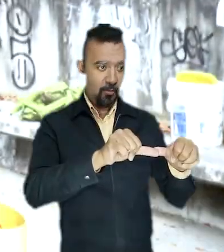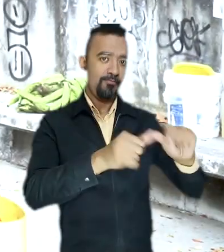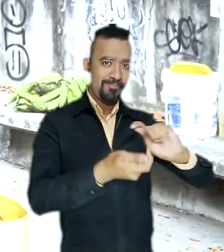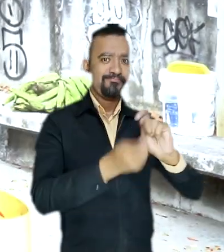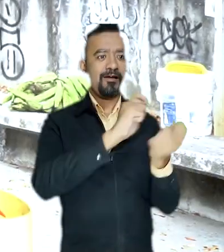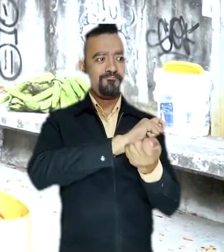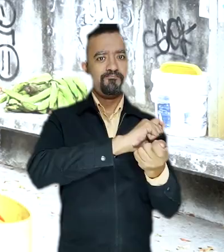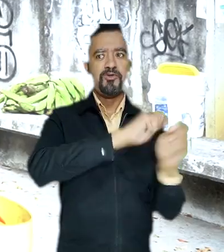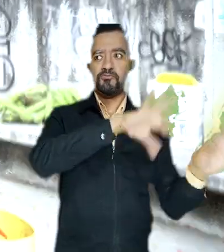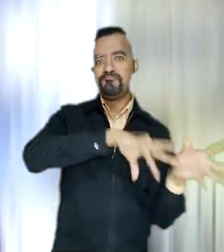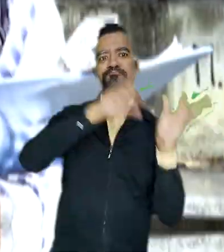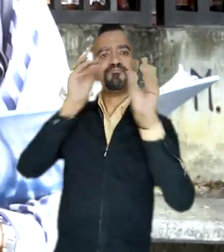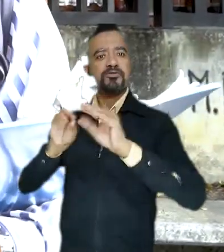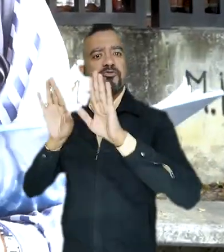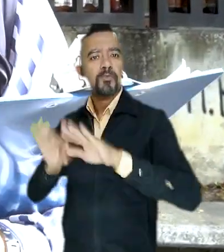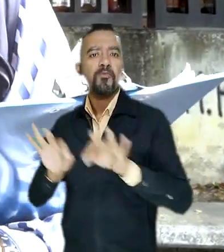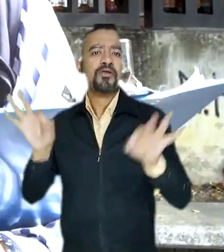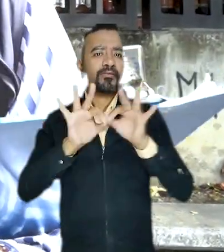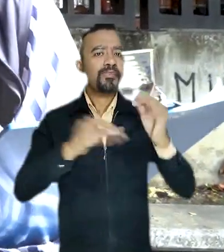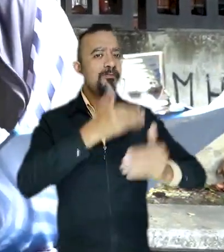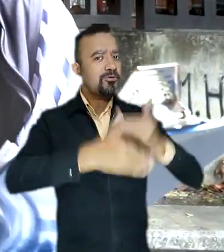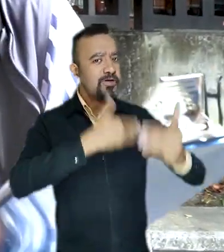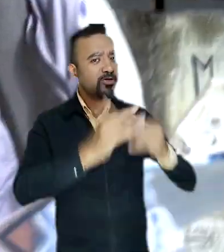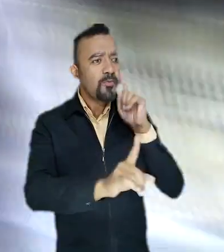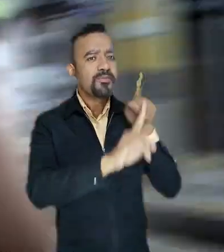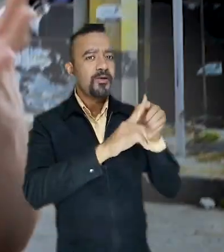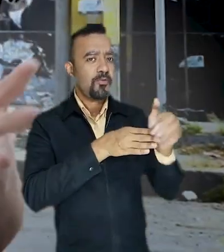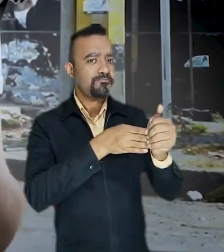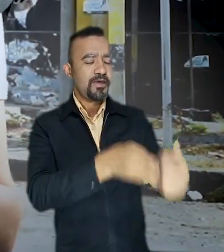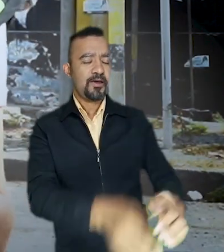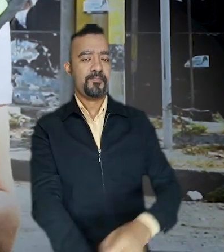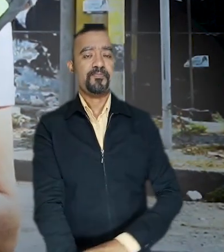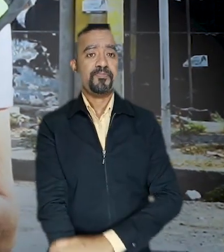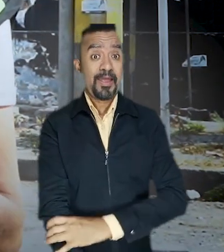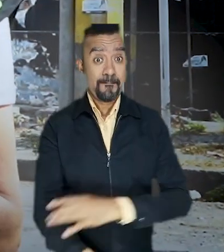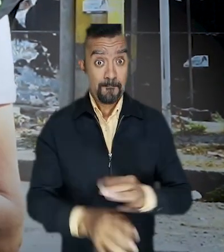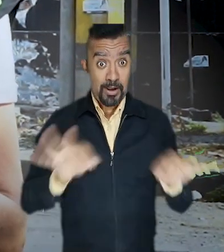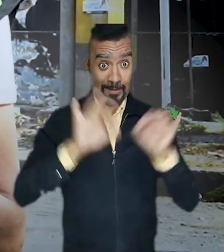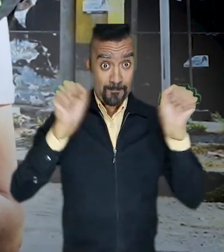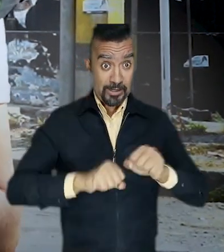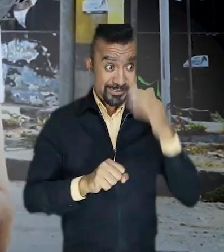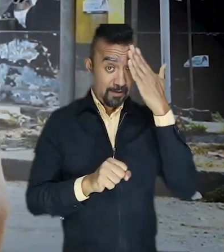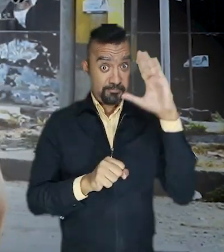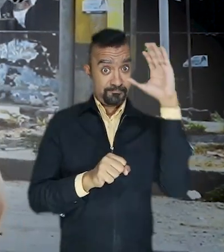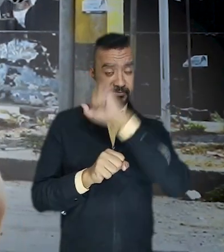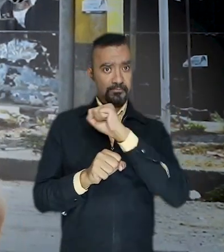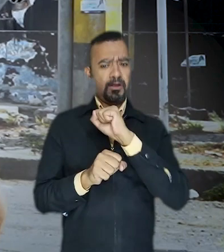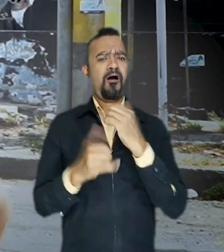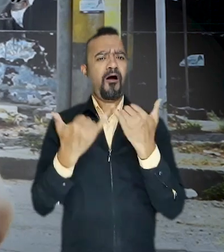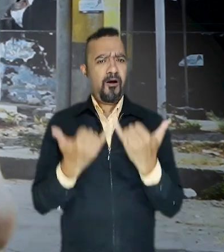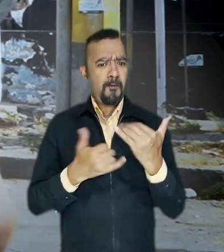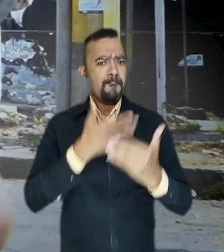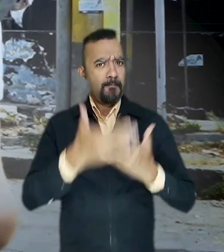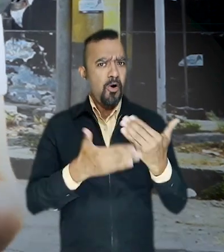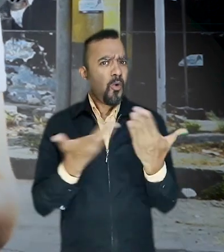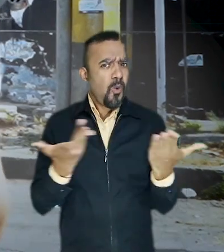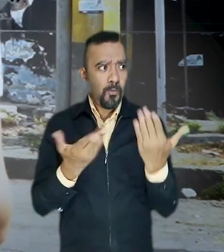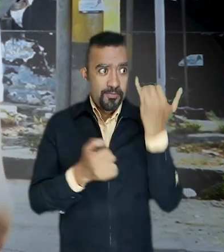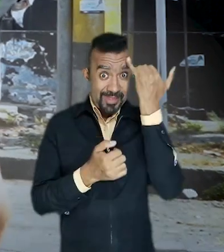les brindará y poderlos acompañar durante el proceso. Es una acción muy importante porque esta nos